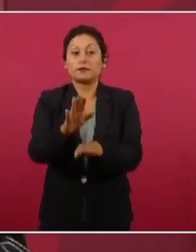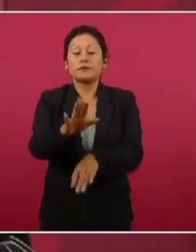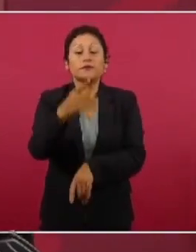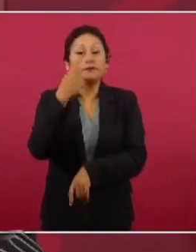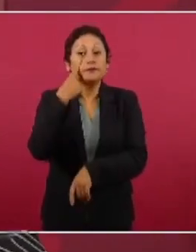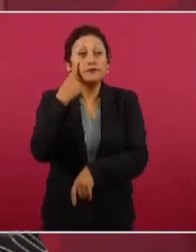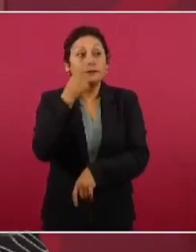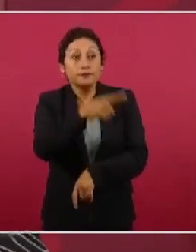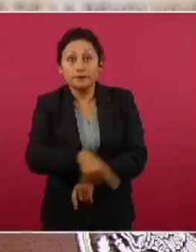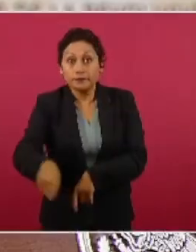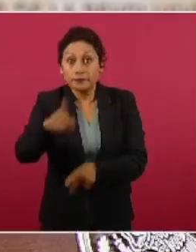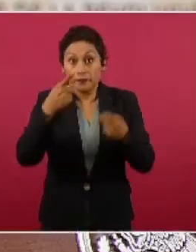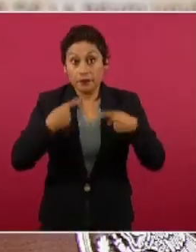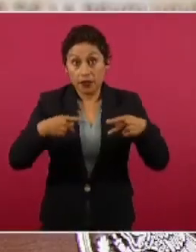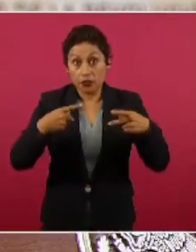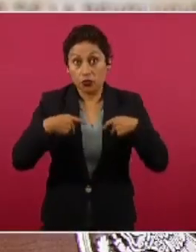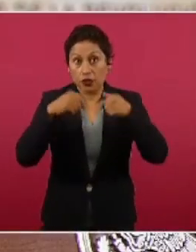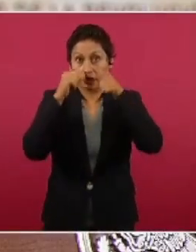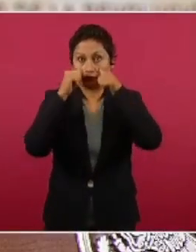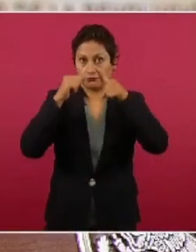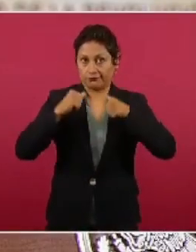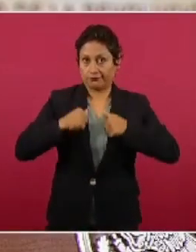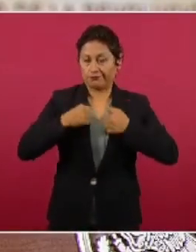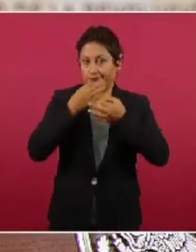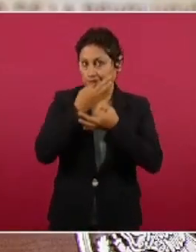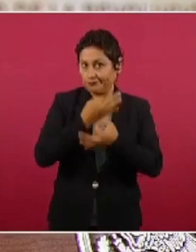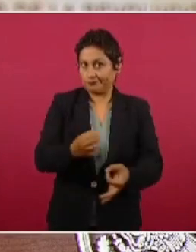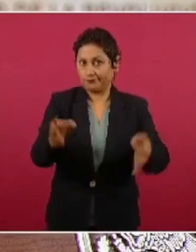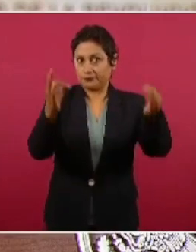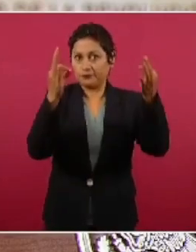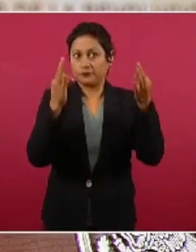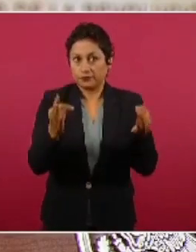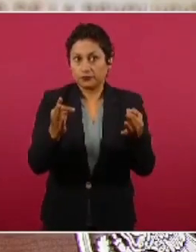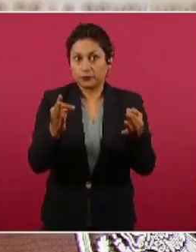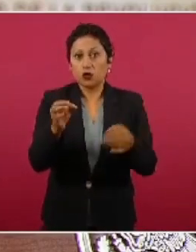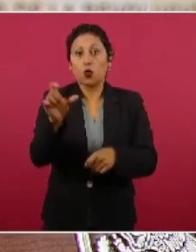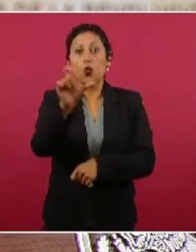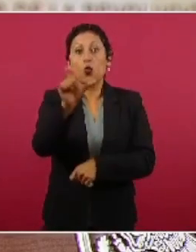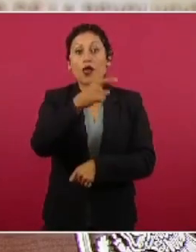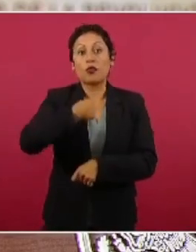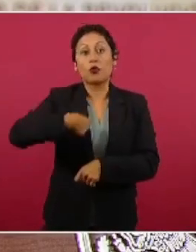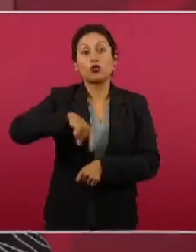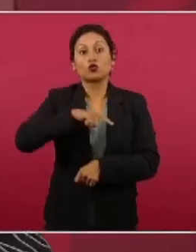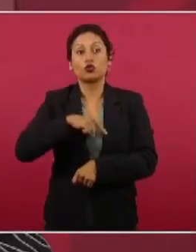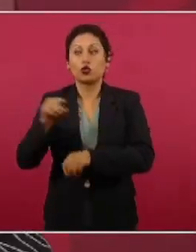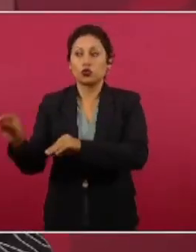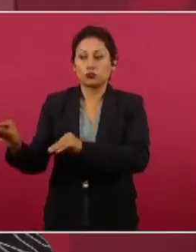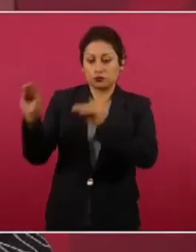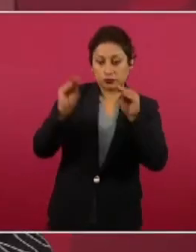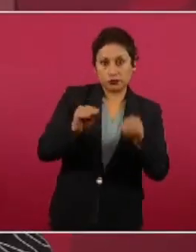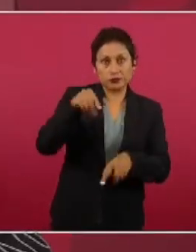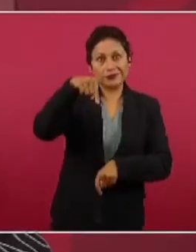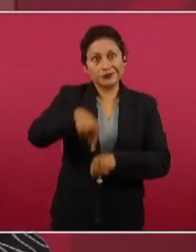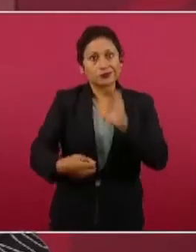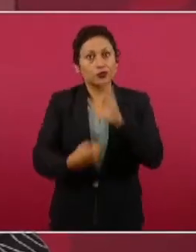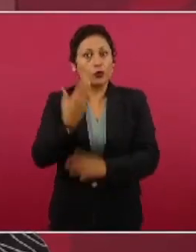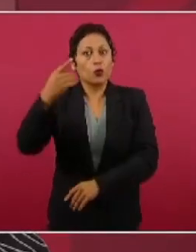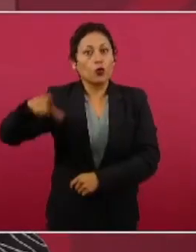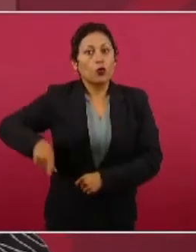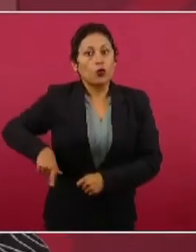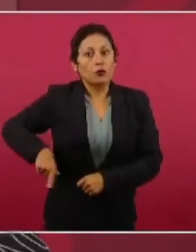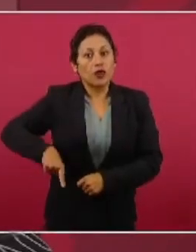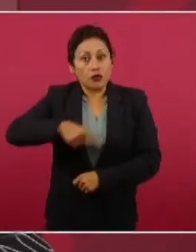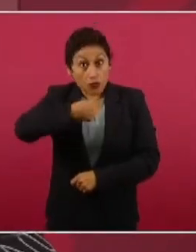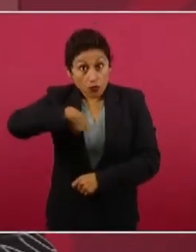estamos en el gobierno no hemos comprado un vehículo nuevo para